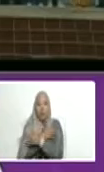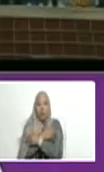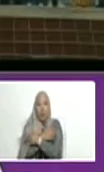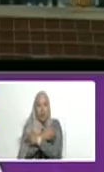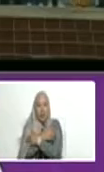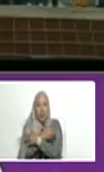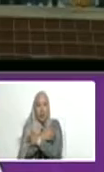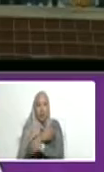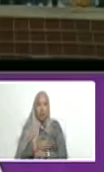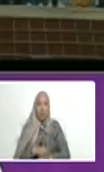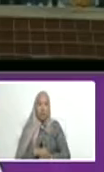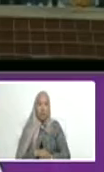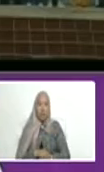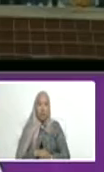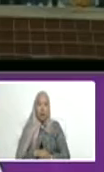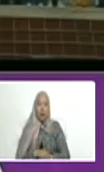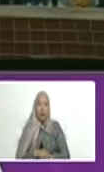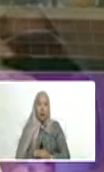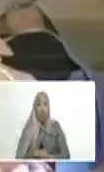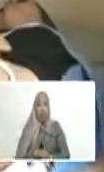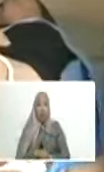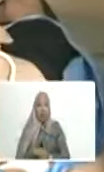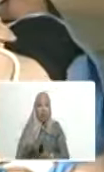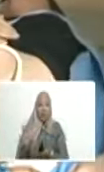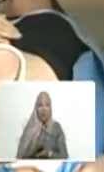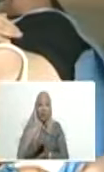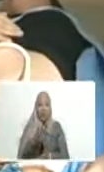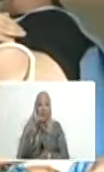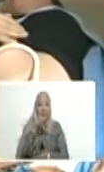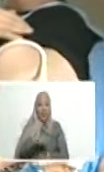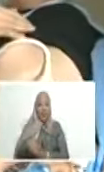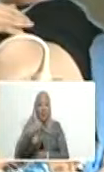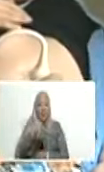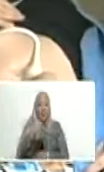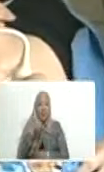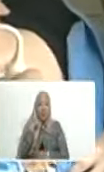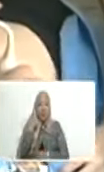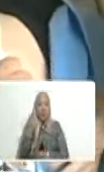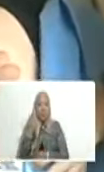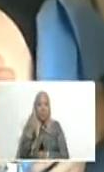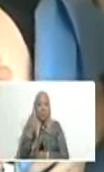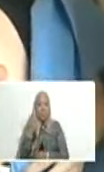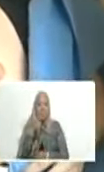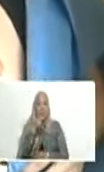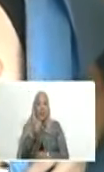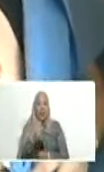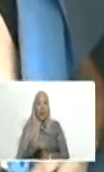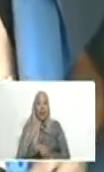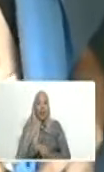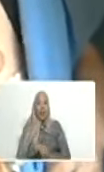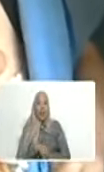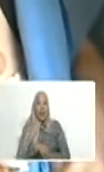felicidades y todo el apoyo a mire, mire. ¿Qué más nos